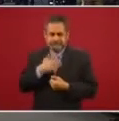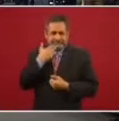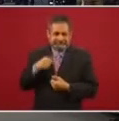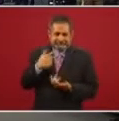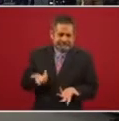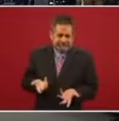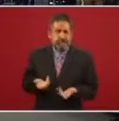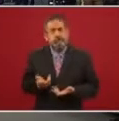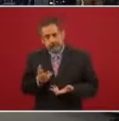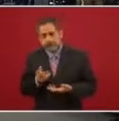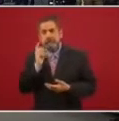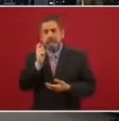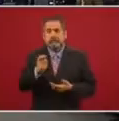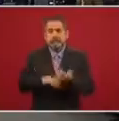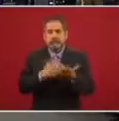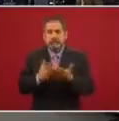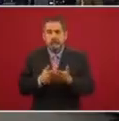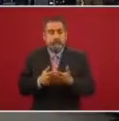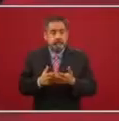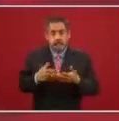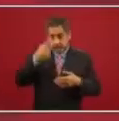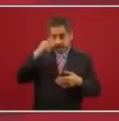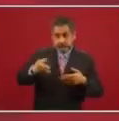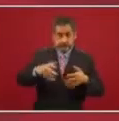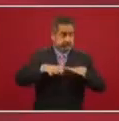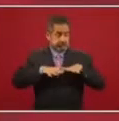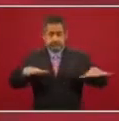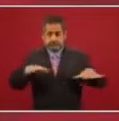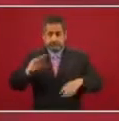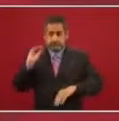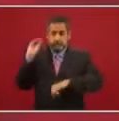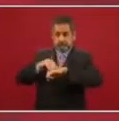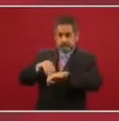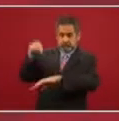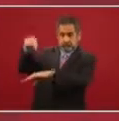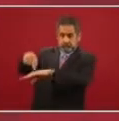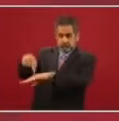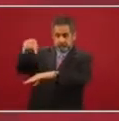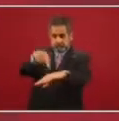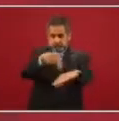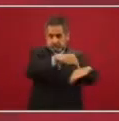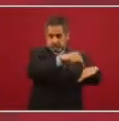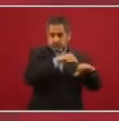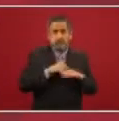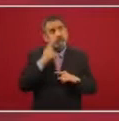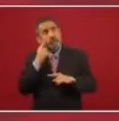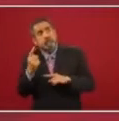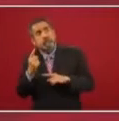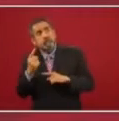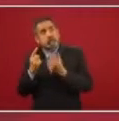y entonces lo que se hace es que en el territorio hay estaciones de monitoreo para medir la